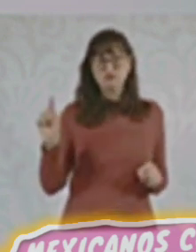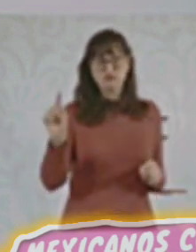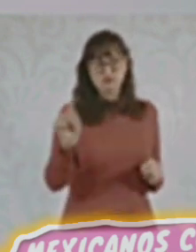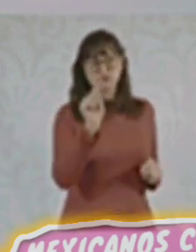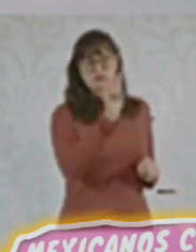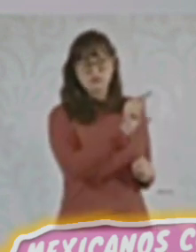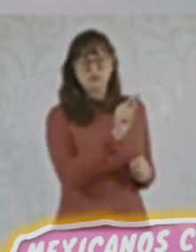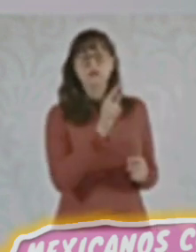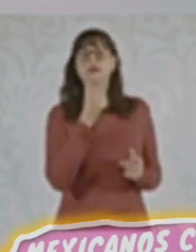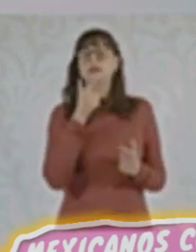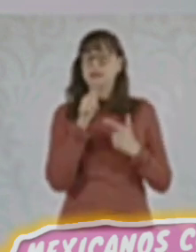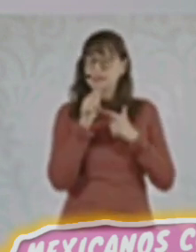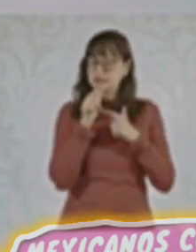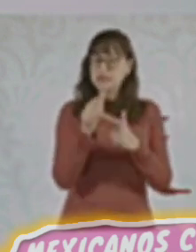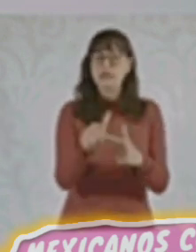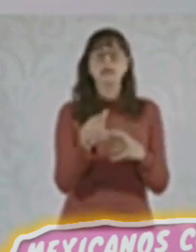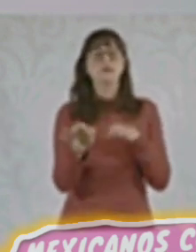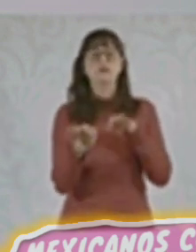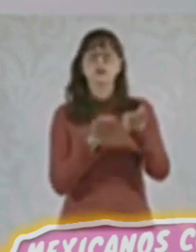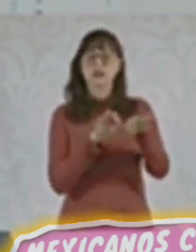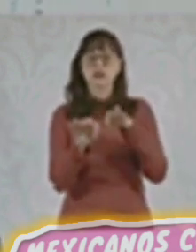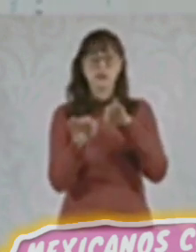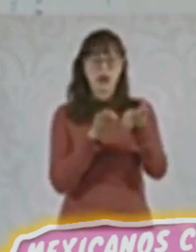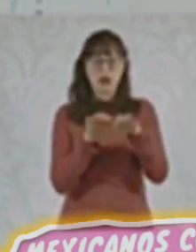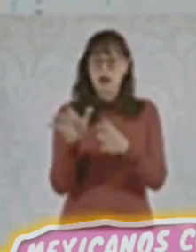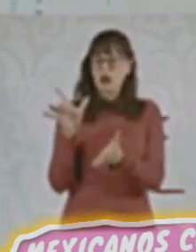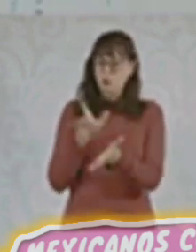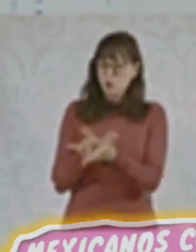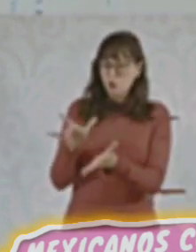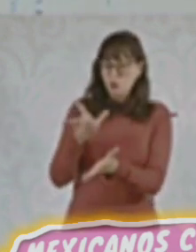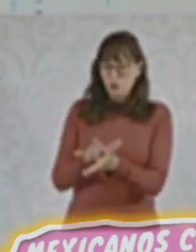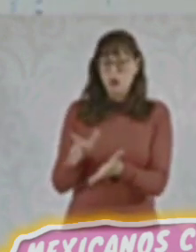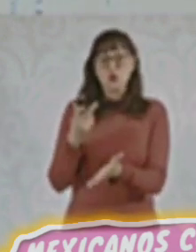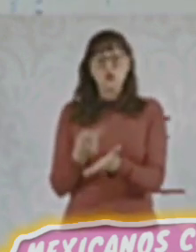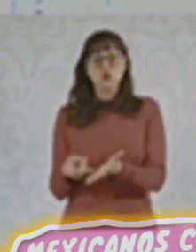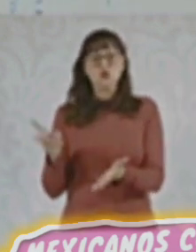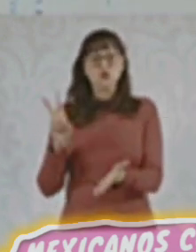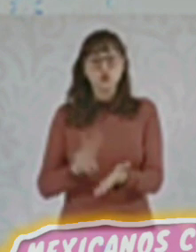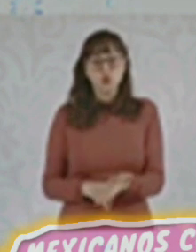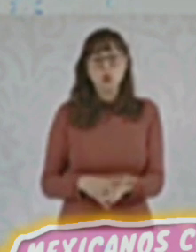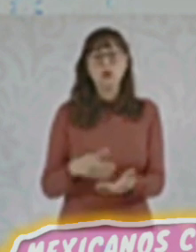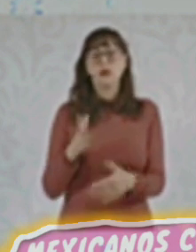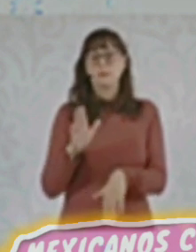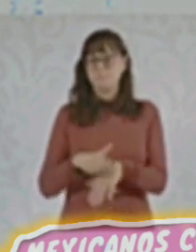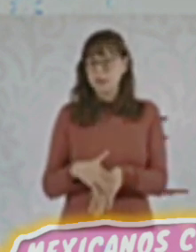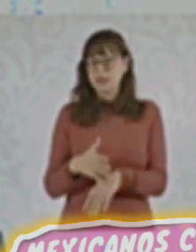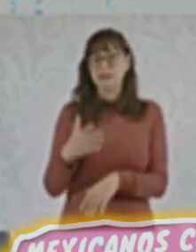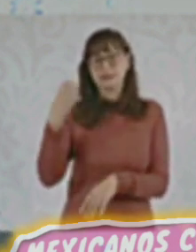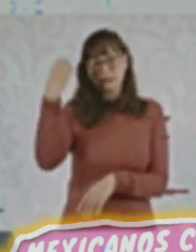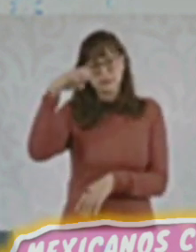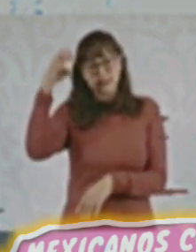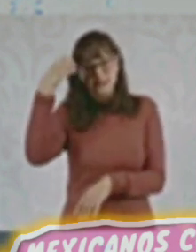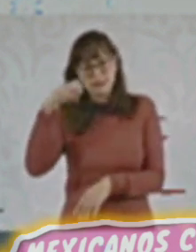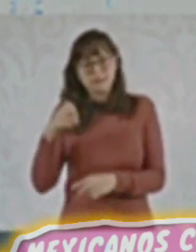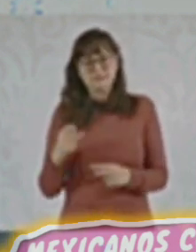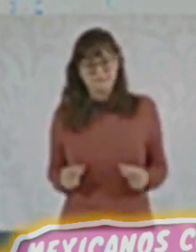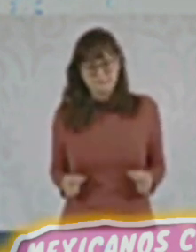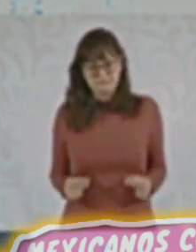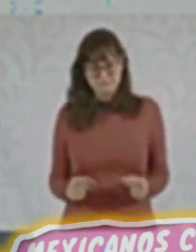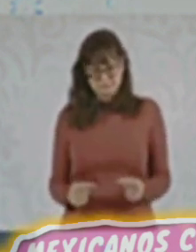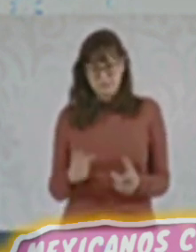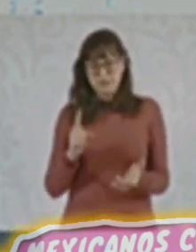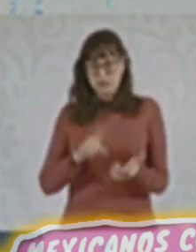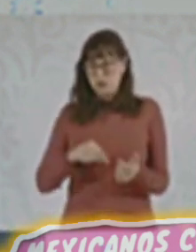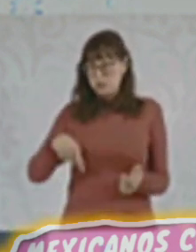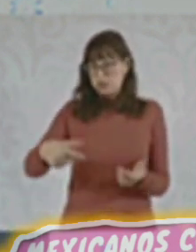continúan estos apoyos y se están fortaleciendo y mejorando a partir de la experiencia que desarrollamos también en la Ciudad de